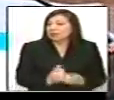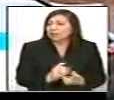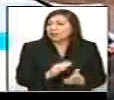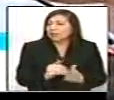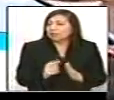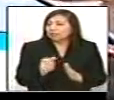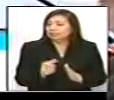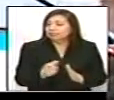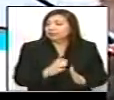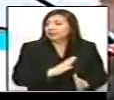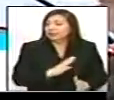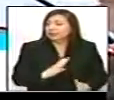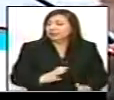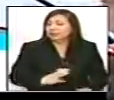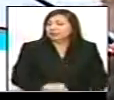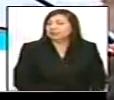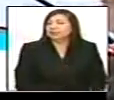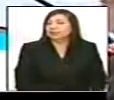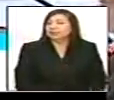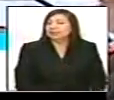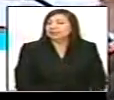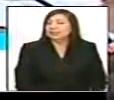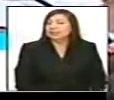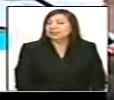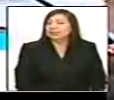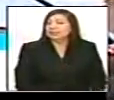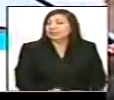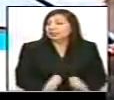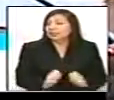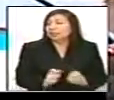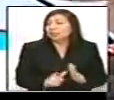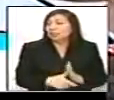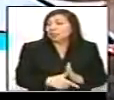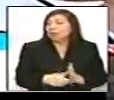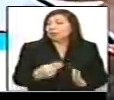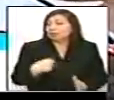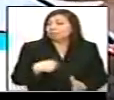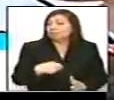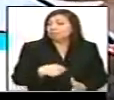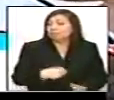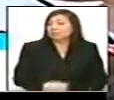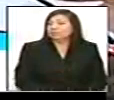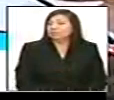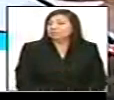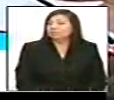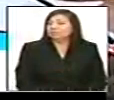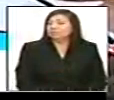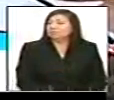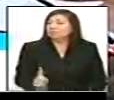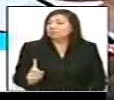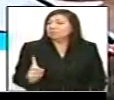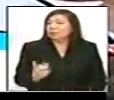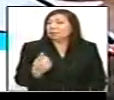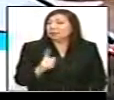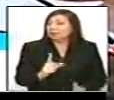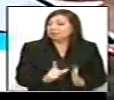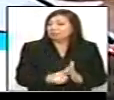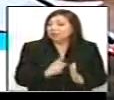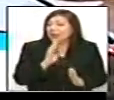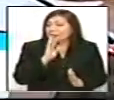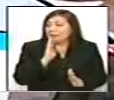todos los representantes del Estado que se daría y luego nosotros, los que estamos acá, invitados para luego